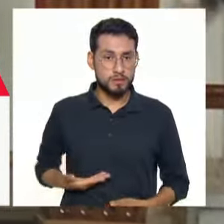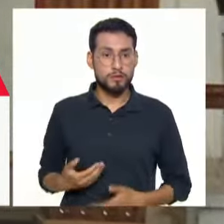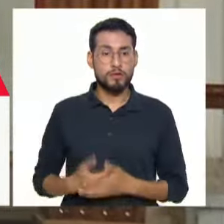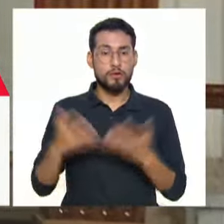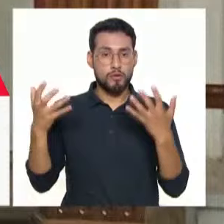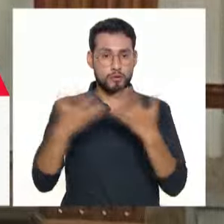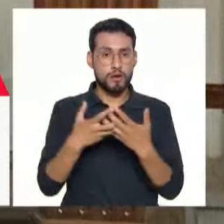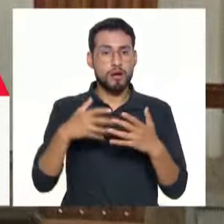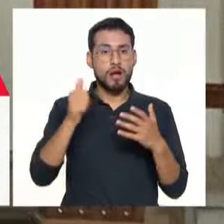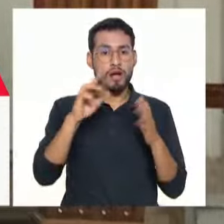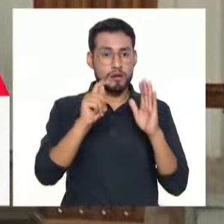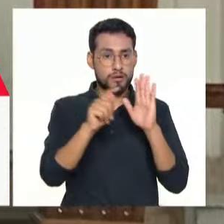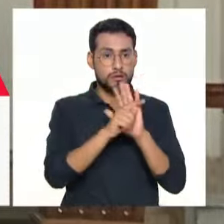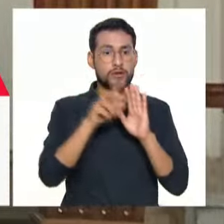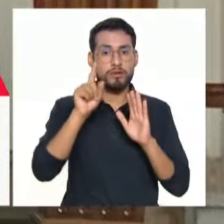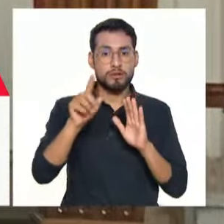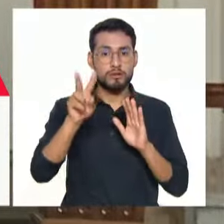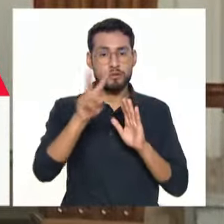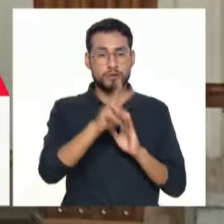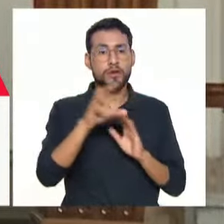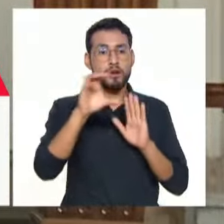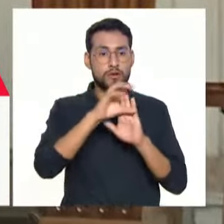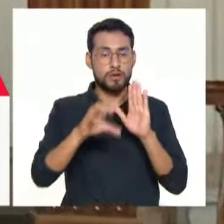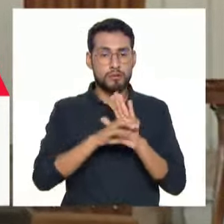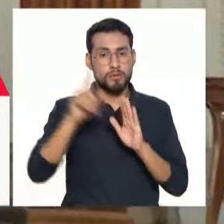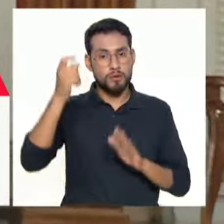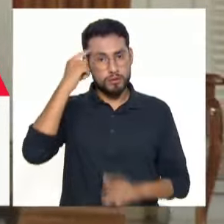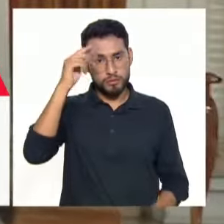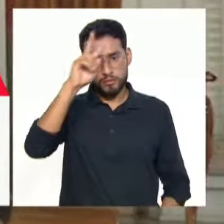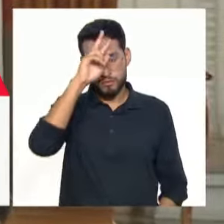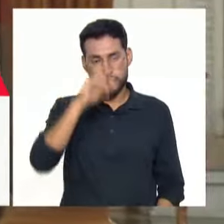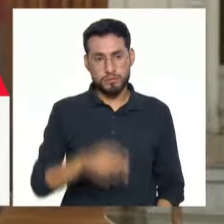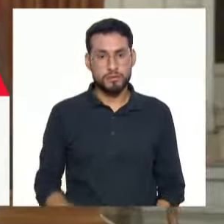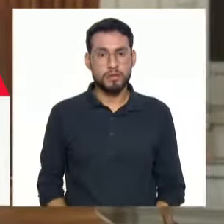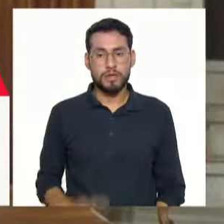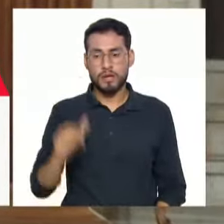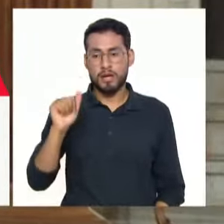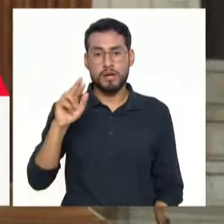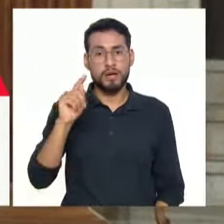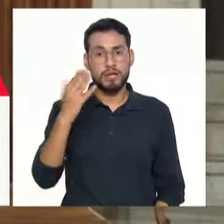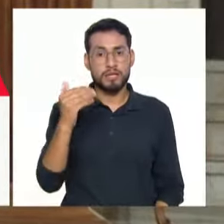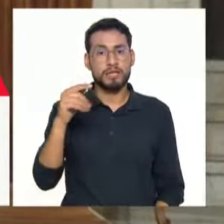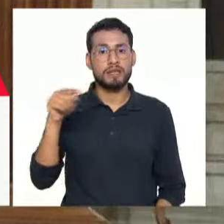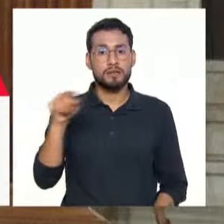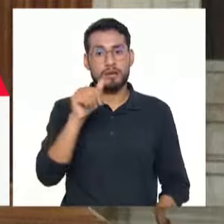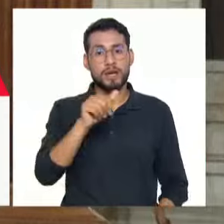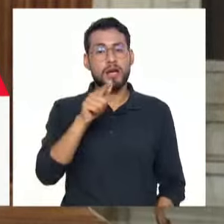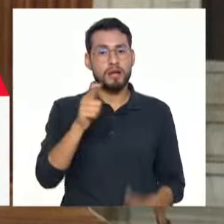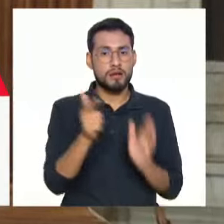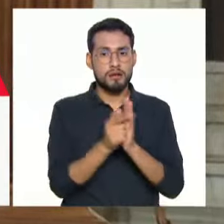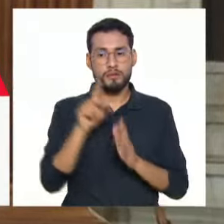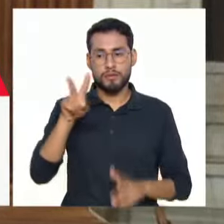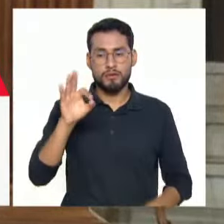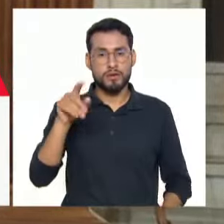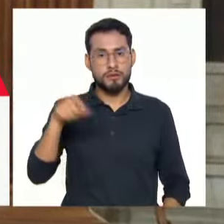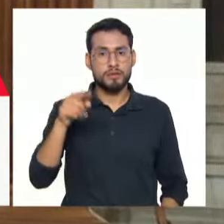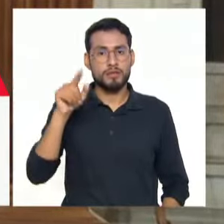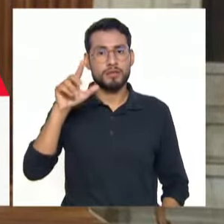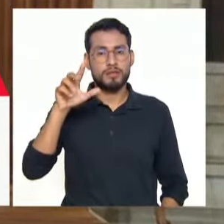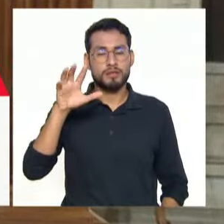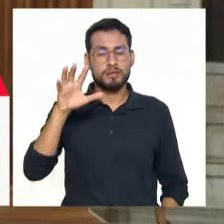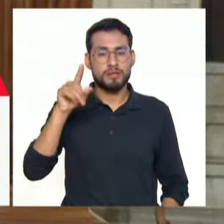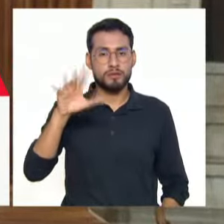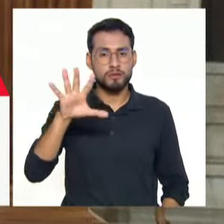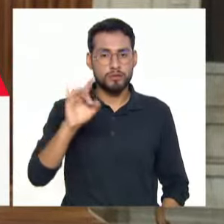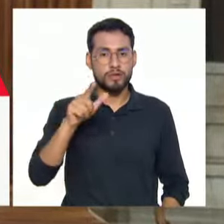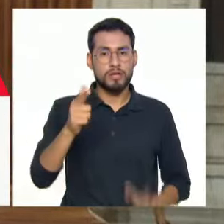y conformidad con el artículo 122 de la Constitución Política del Perú, el artículo 15-A de la Ley 29.158,